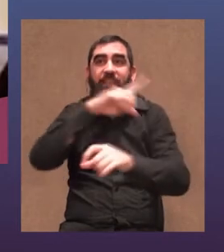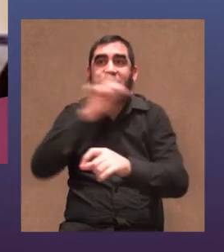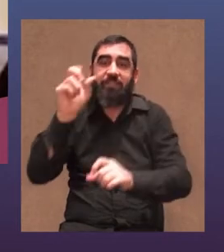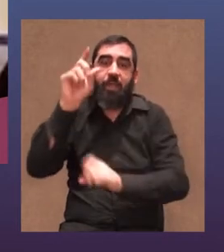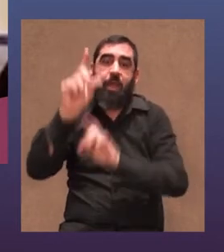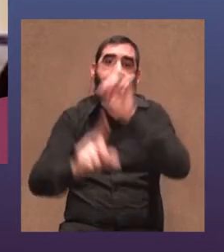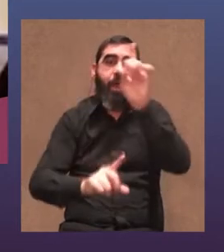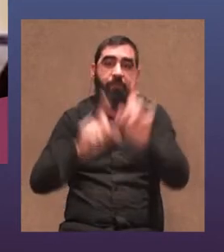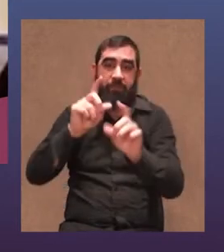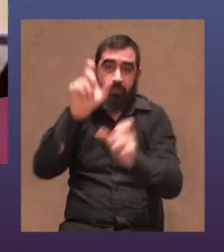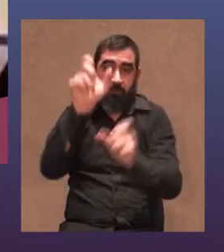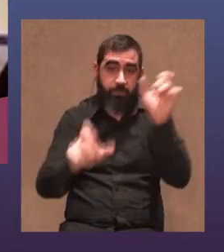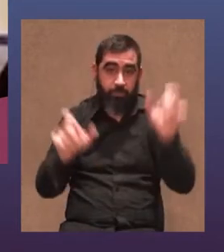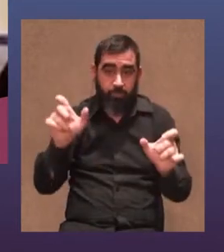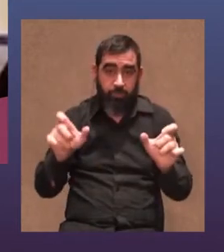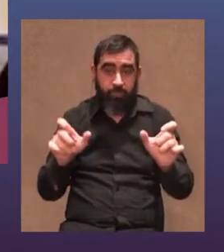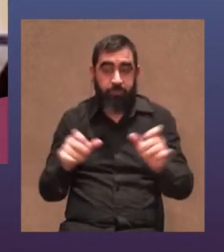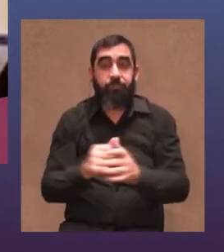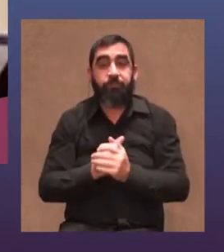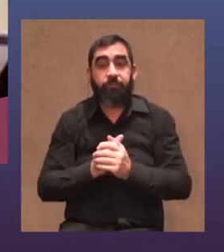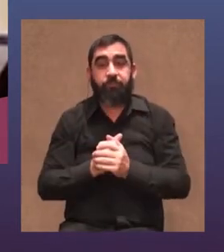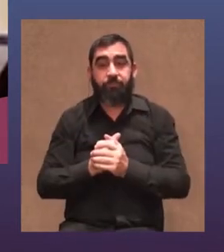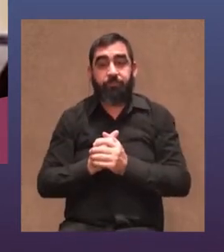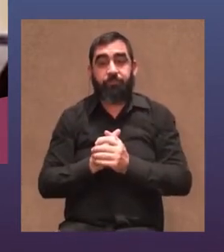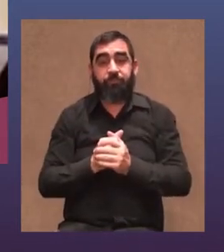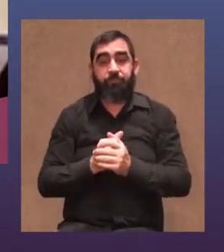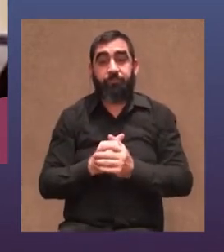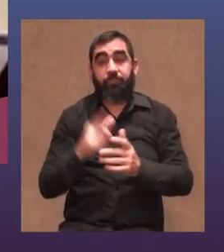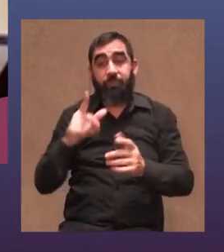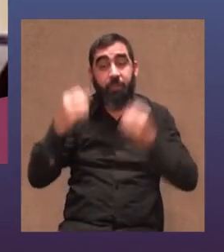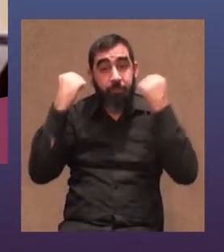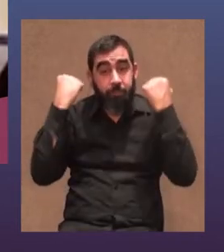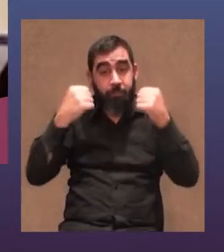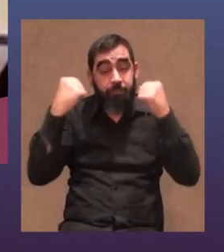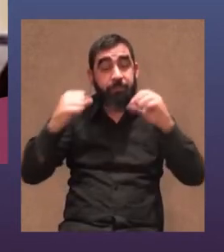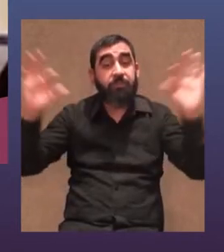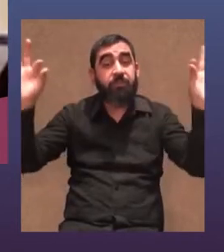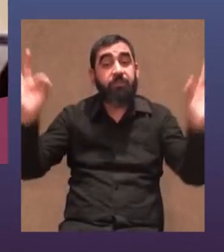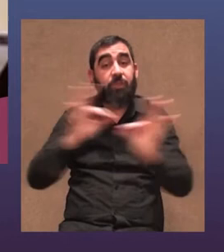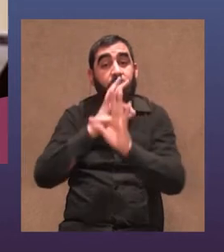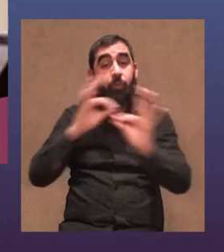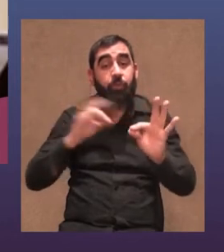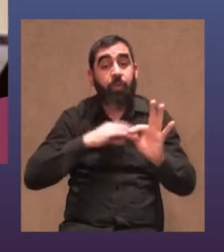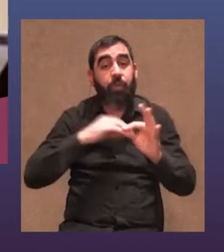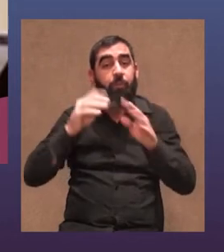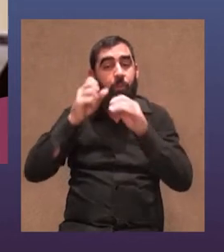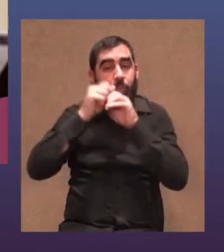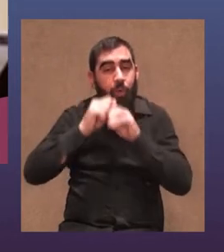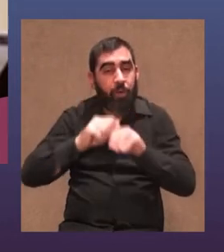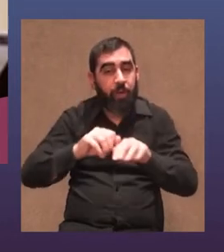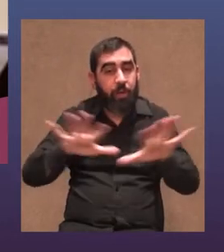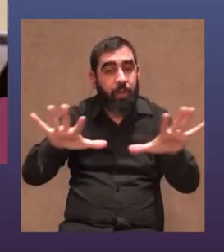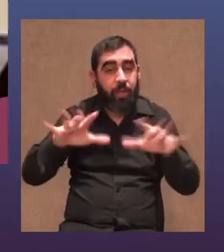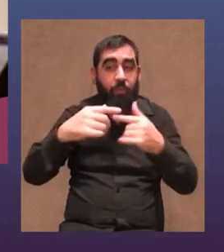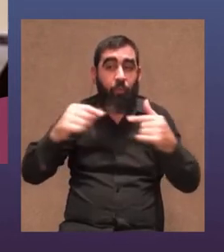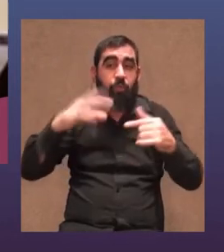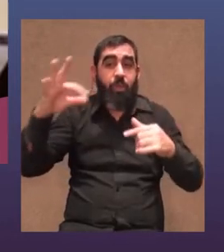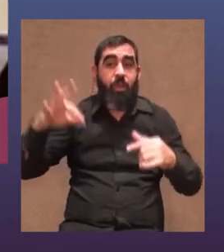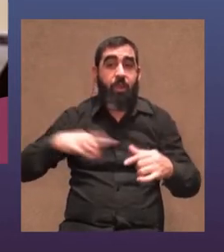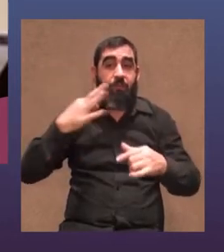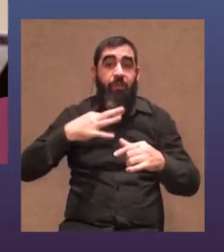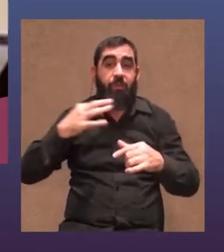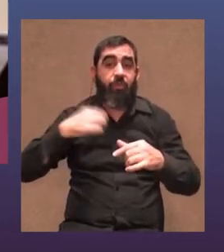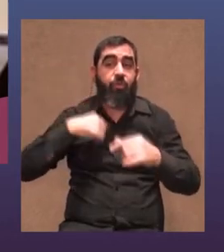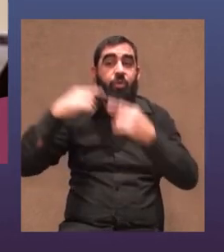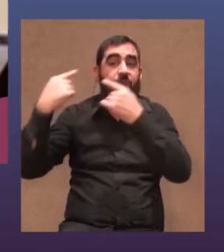ser, donde el ensayo y la música es parte de una red de cosas que suceden en la vida, o sea, uno no entra de la